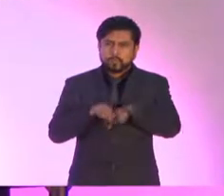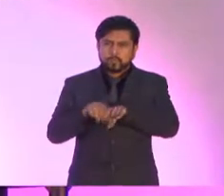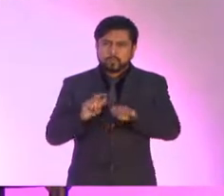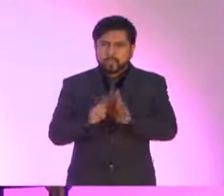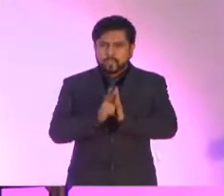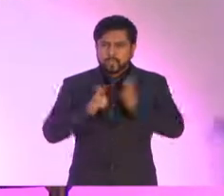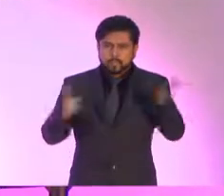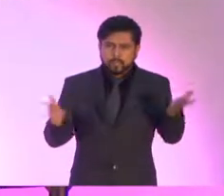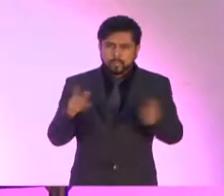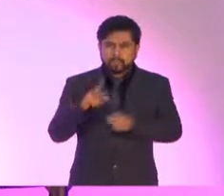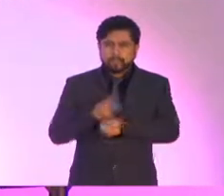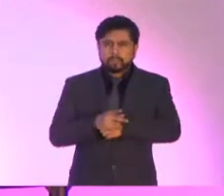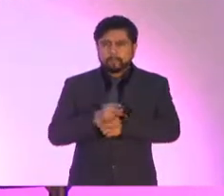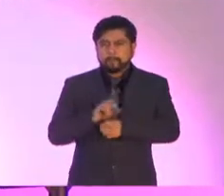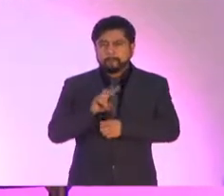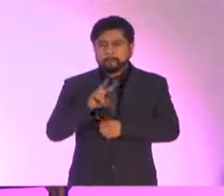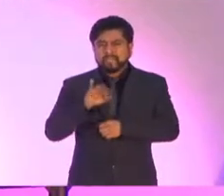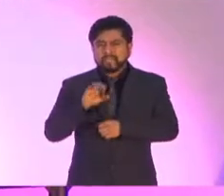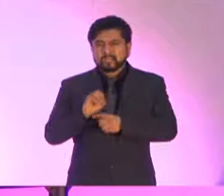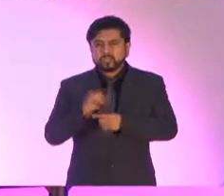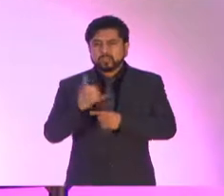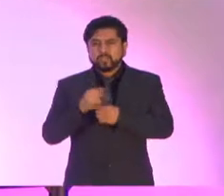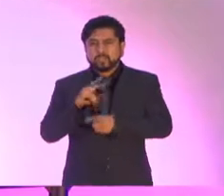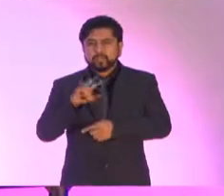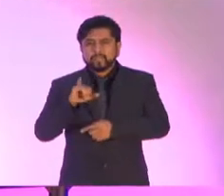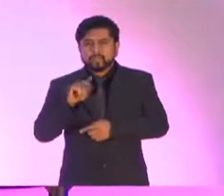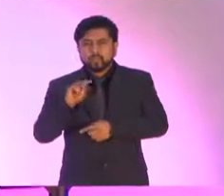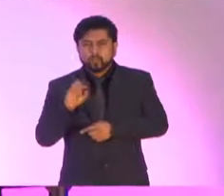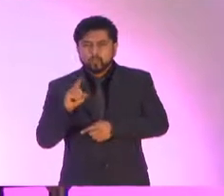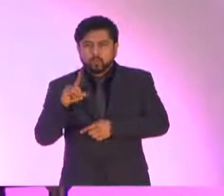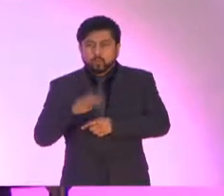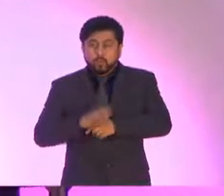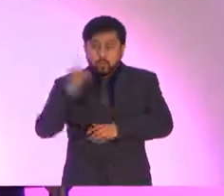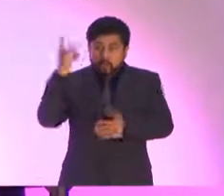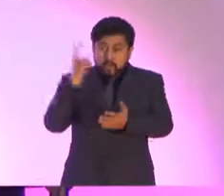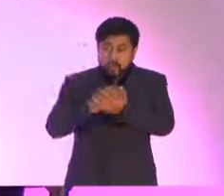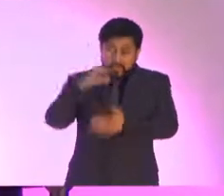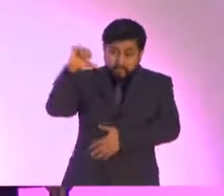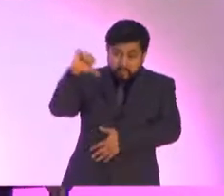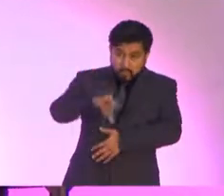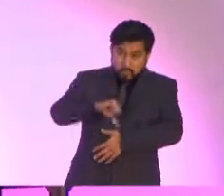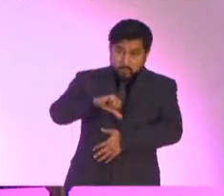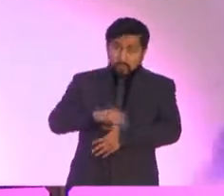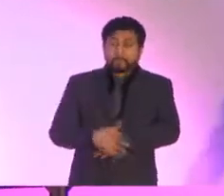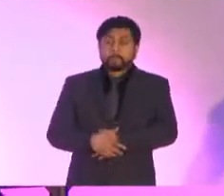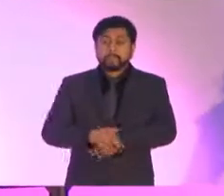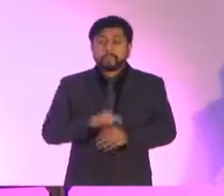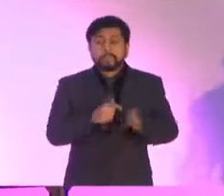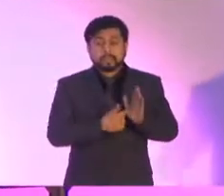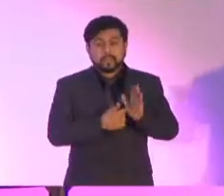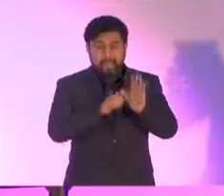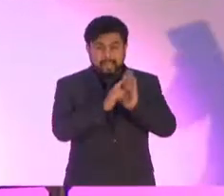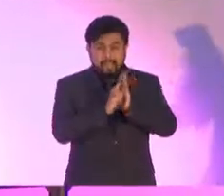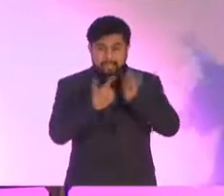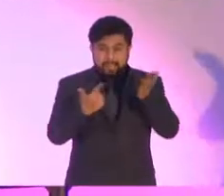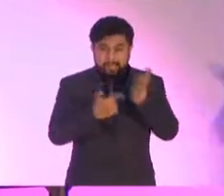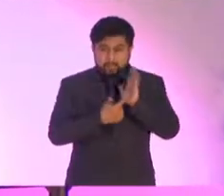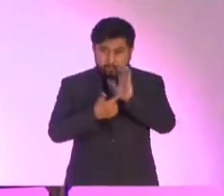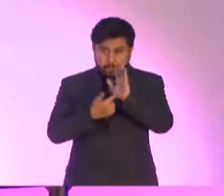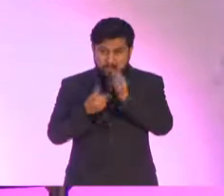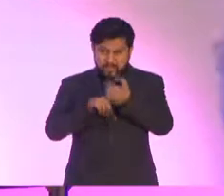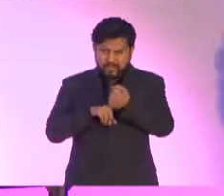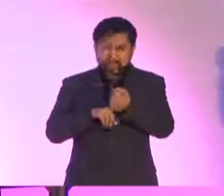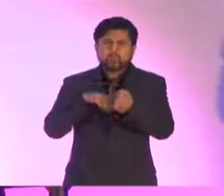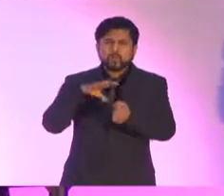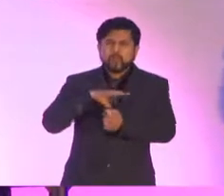Vicio y Virtud. Y pues bueno, solamente por hoy, por esta presentación. El libro tiene una particularidad, el